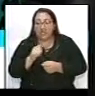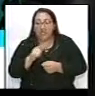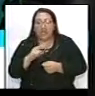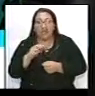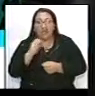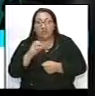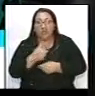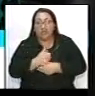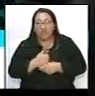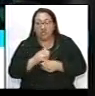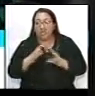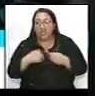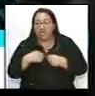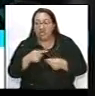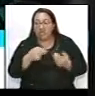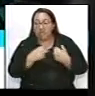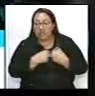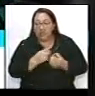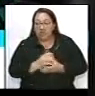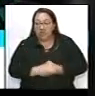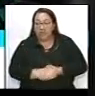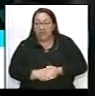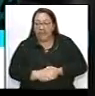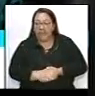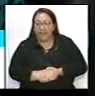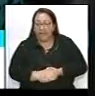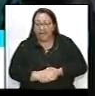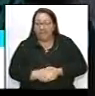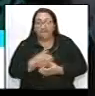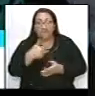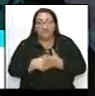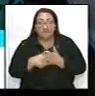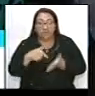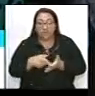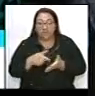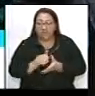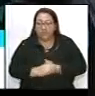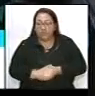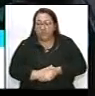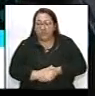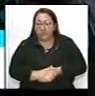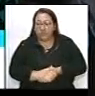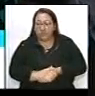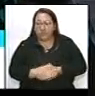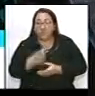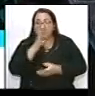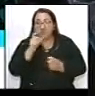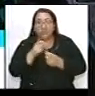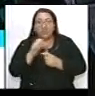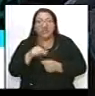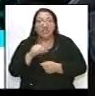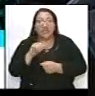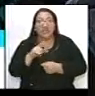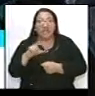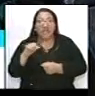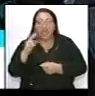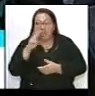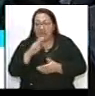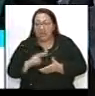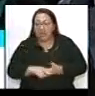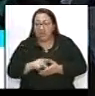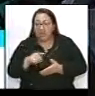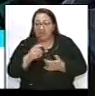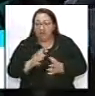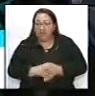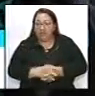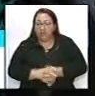declaró que su asesor reconoció ser responsable. El documento que está acá, y que yo no sé si el congresista Quintanilla o los congresistas han leído, que está en el